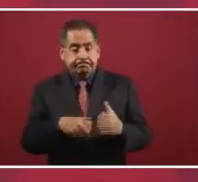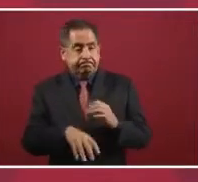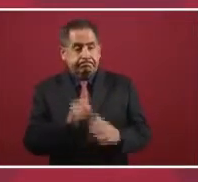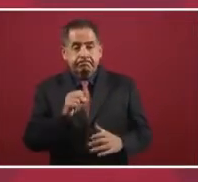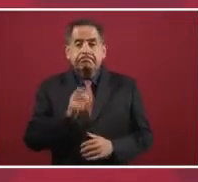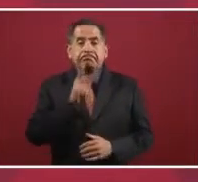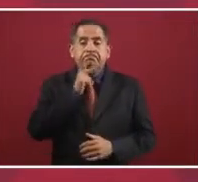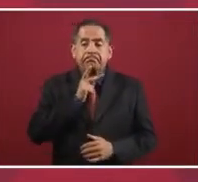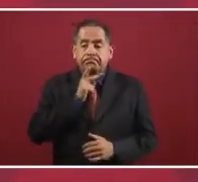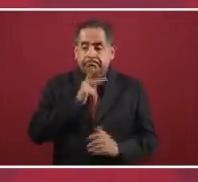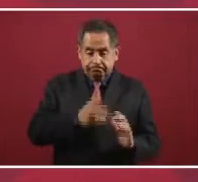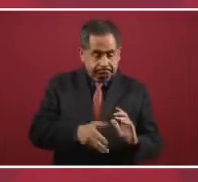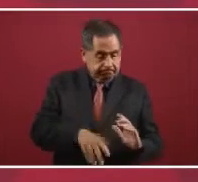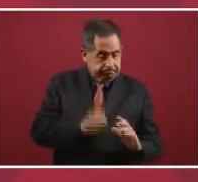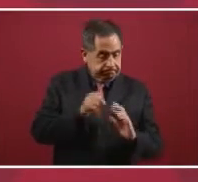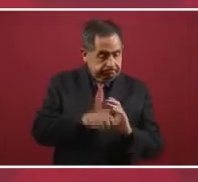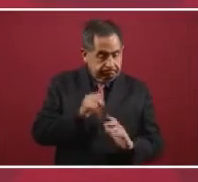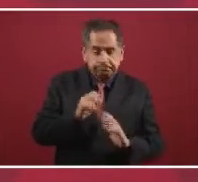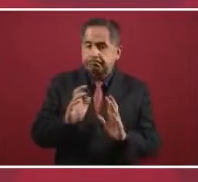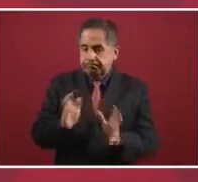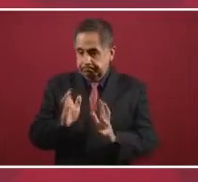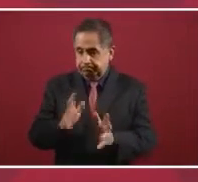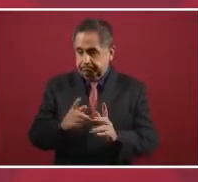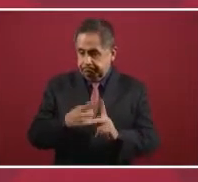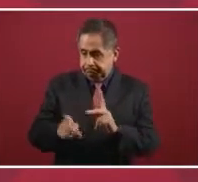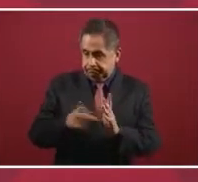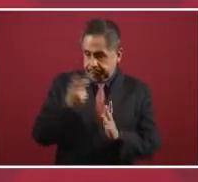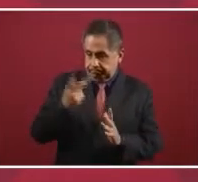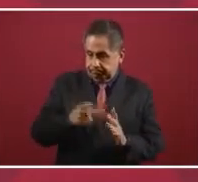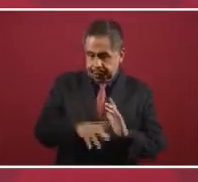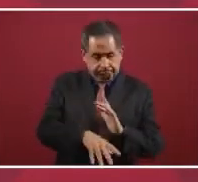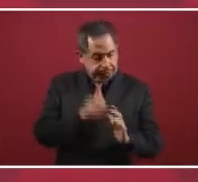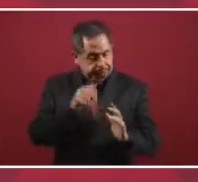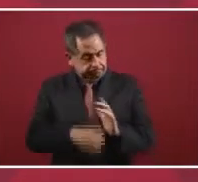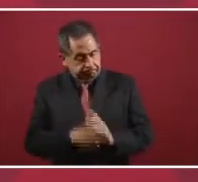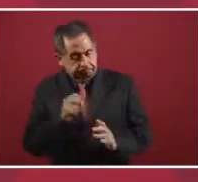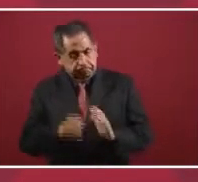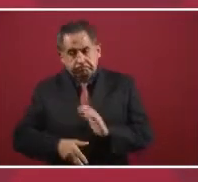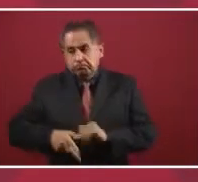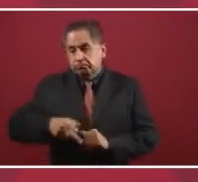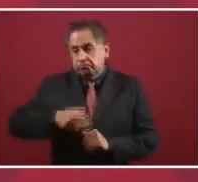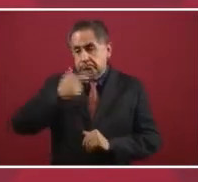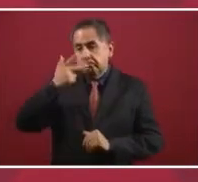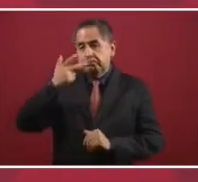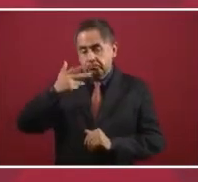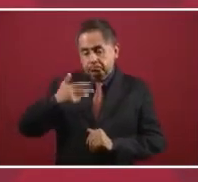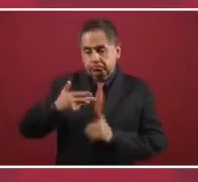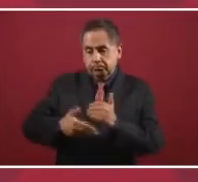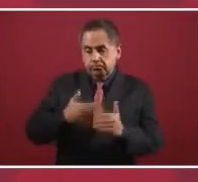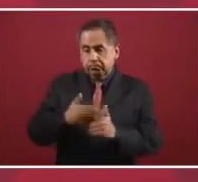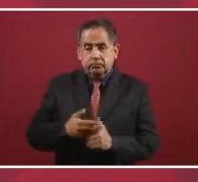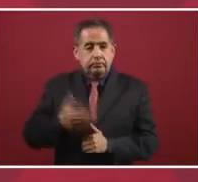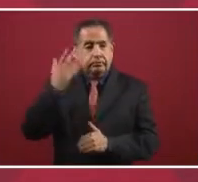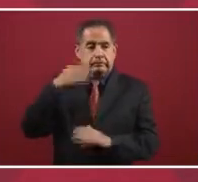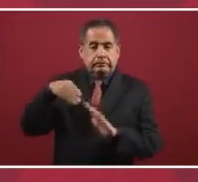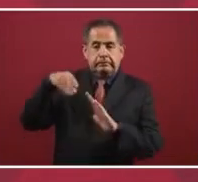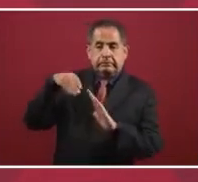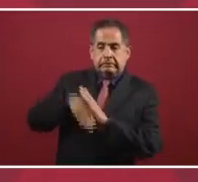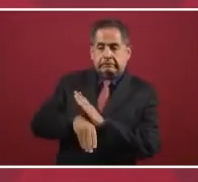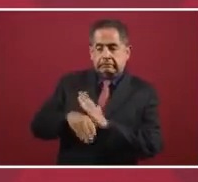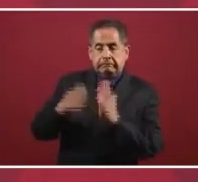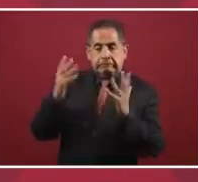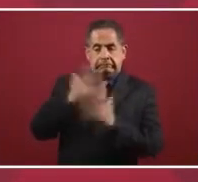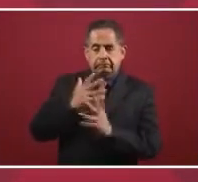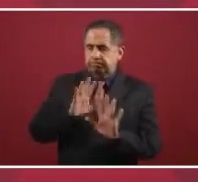petróleo, ya lo estamos haciendo, ya se detuvo la caída en la producción del